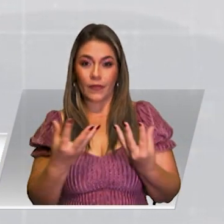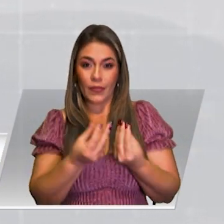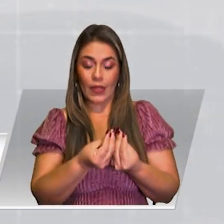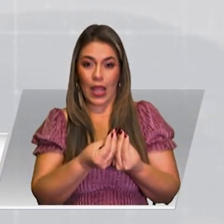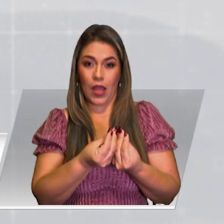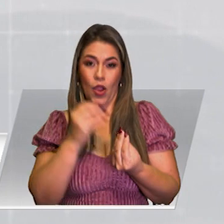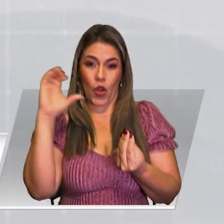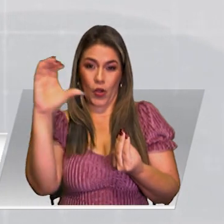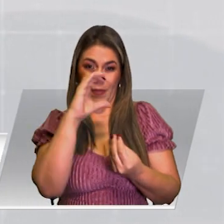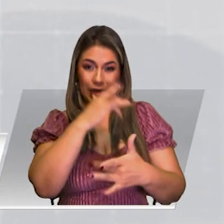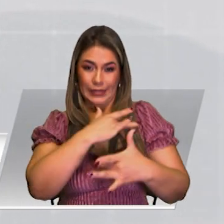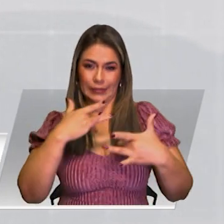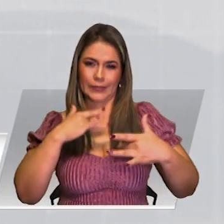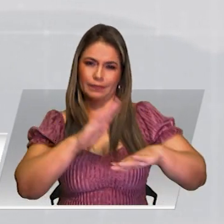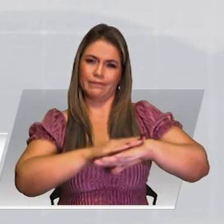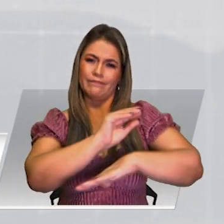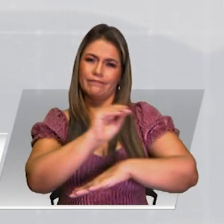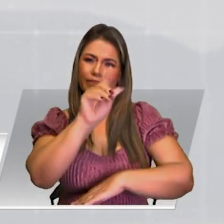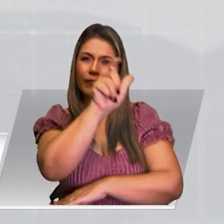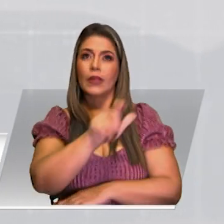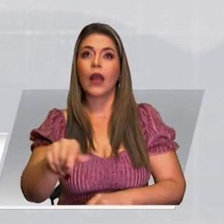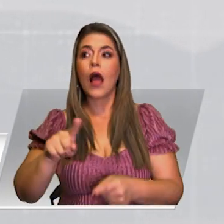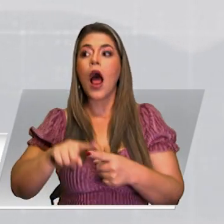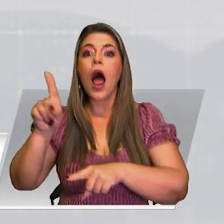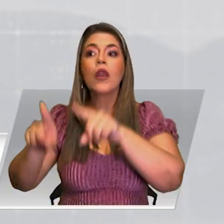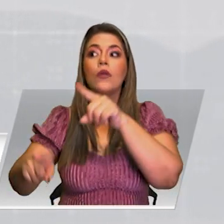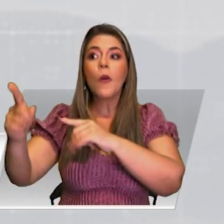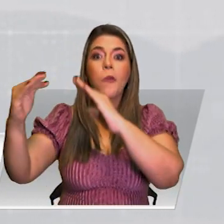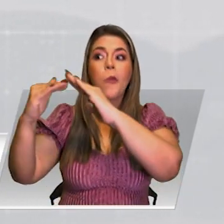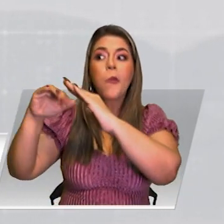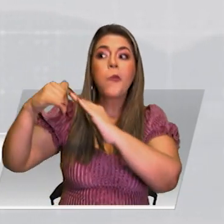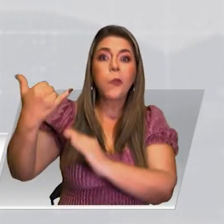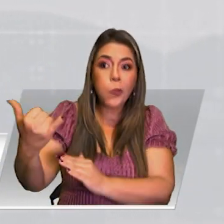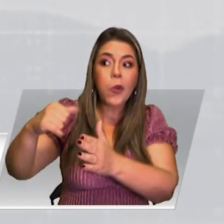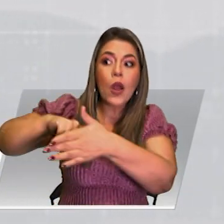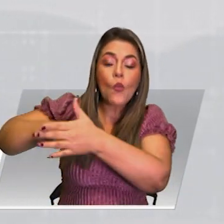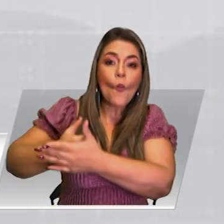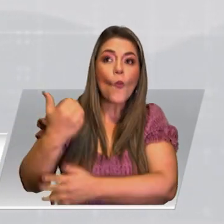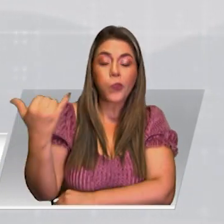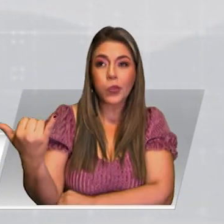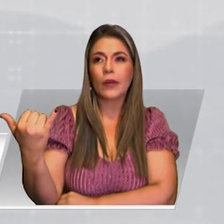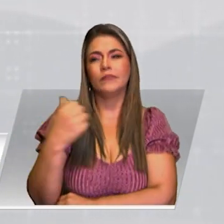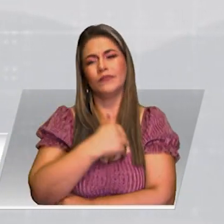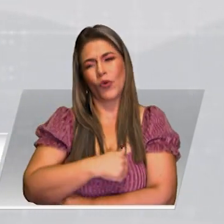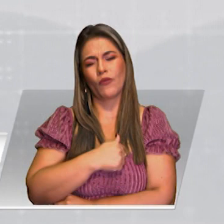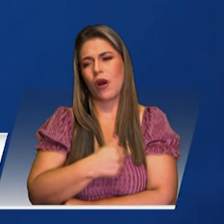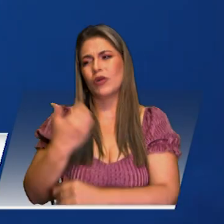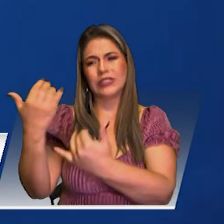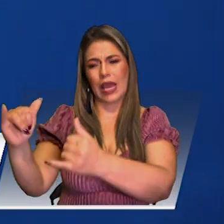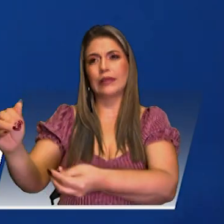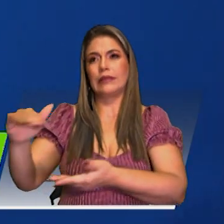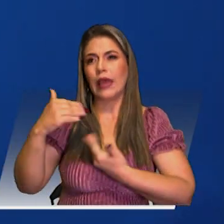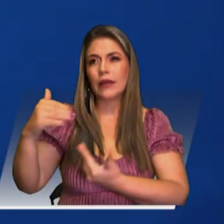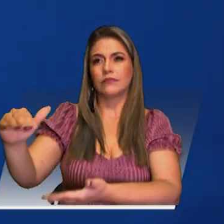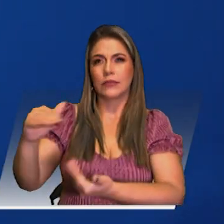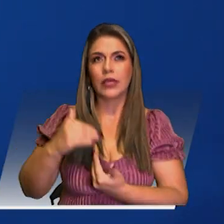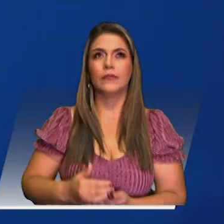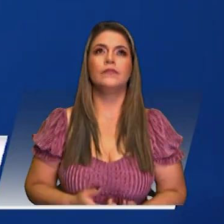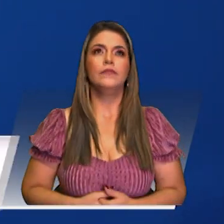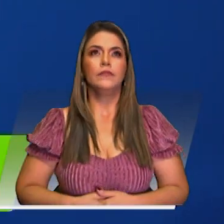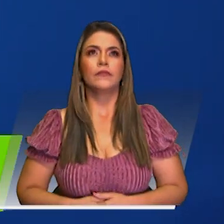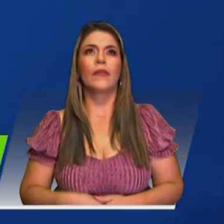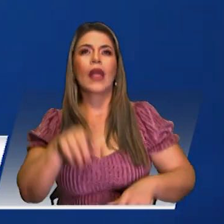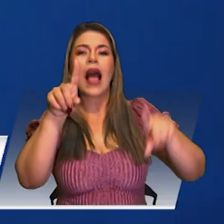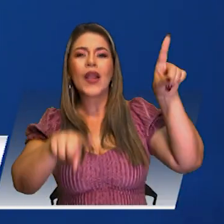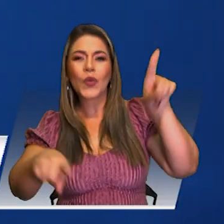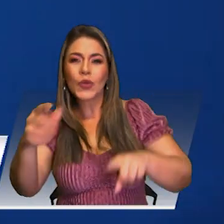hizo un llamado a los ciudadanos para que devuelvan los tanques de oxígeno que recibieron mientras estaban en tratamiento. A que quienes tengamos